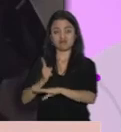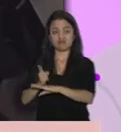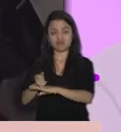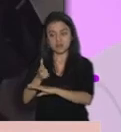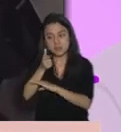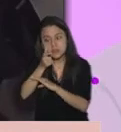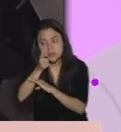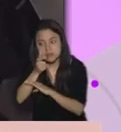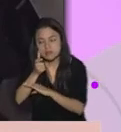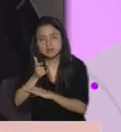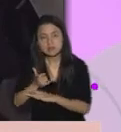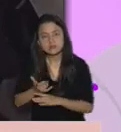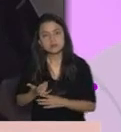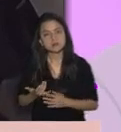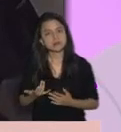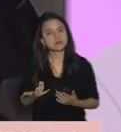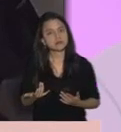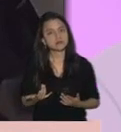invasiva.